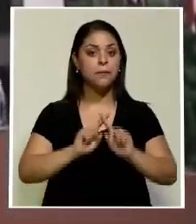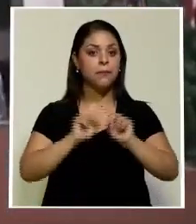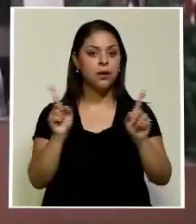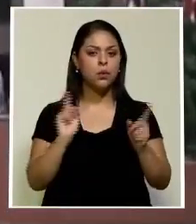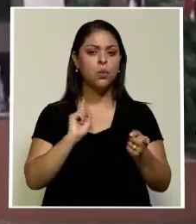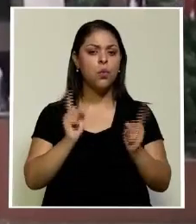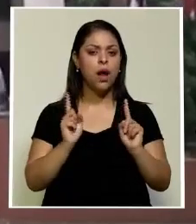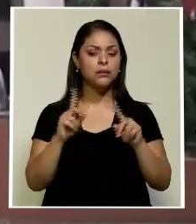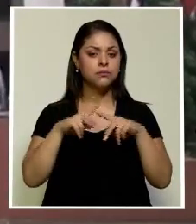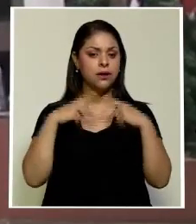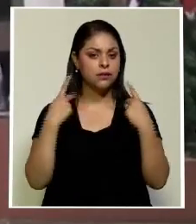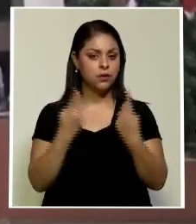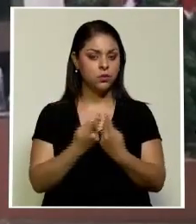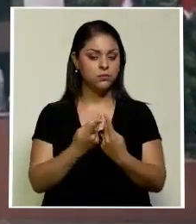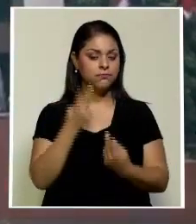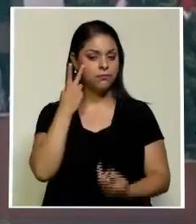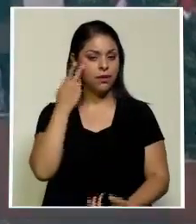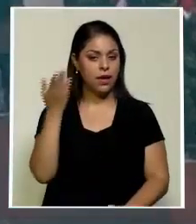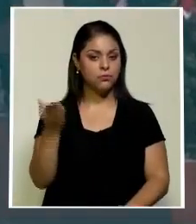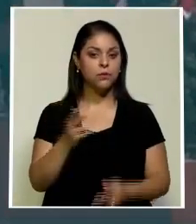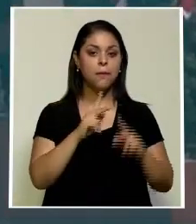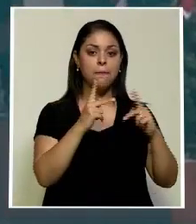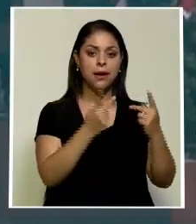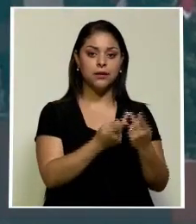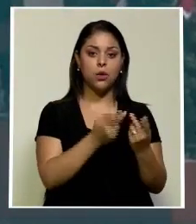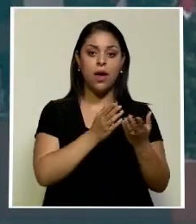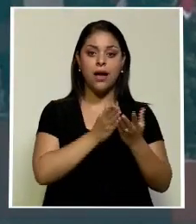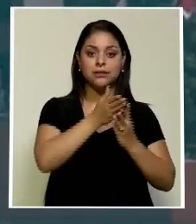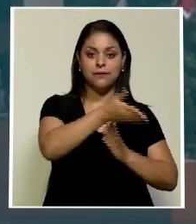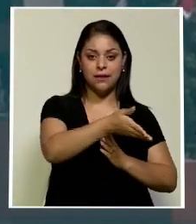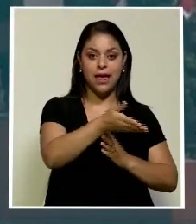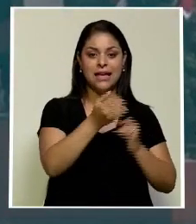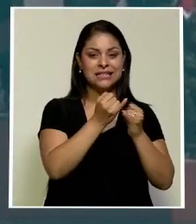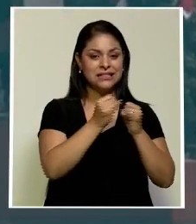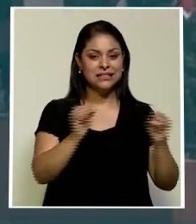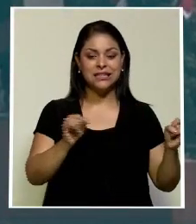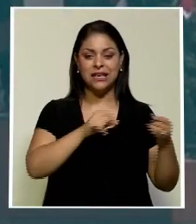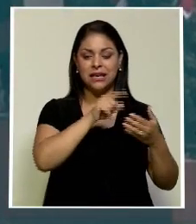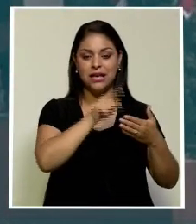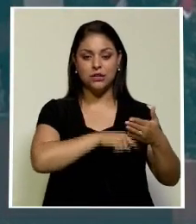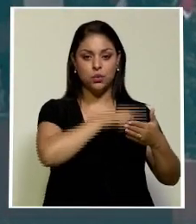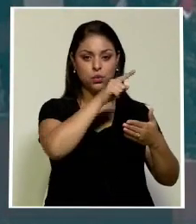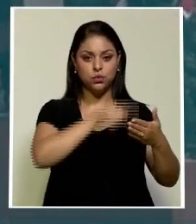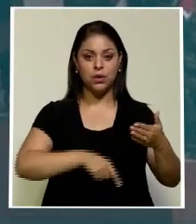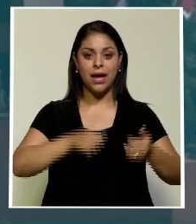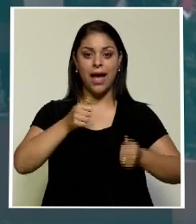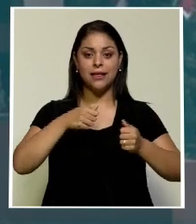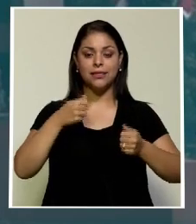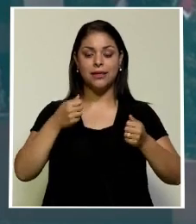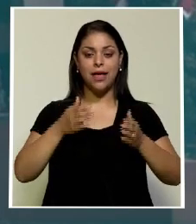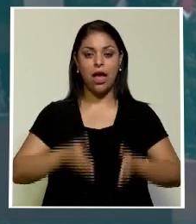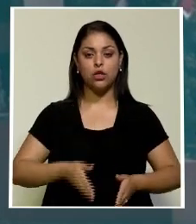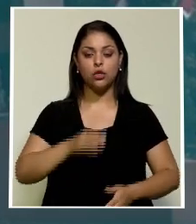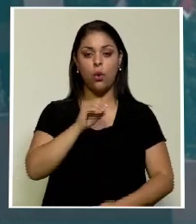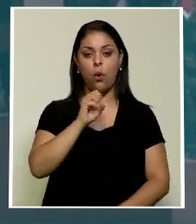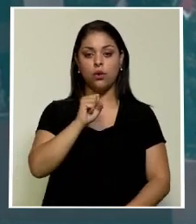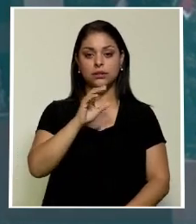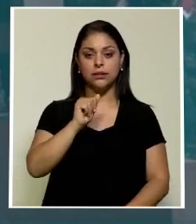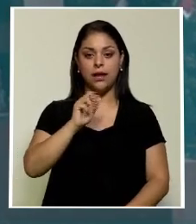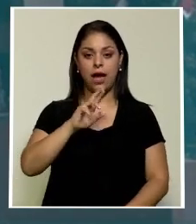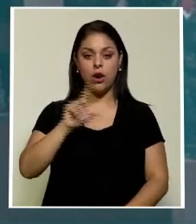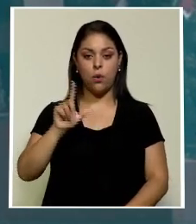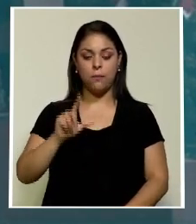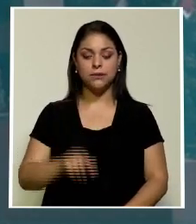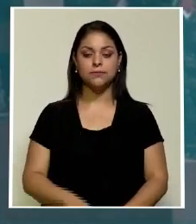¿cuáles son estos partidos? Veamos. El Partido de Accesibilidad Sin Exclusión del candidato Óscar López, Acción Ciudadana,